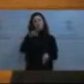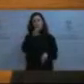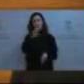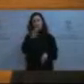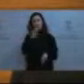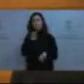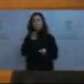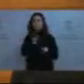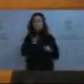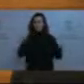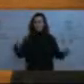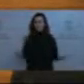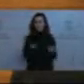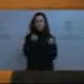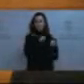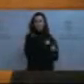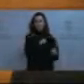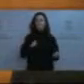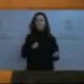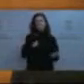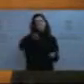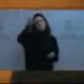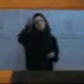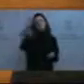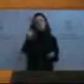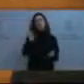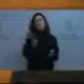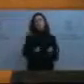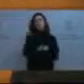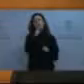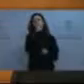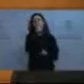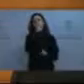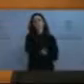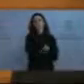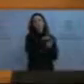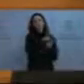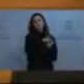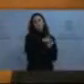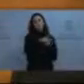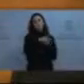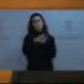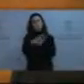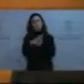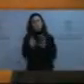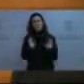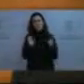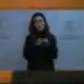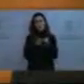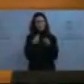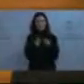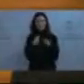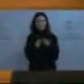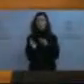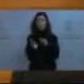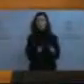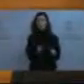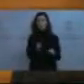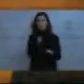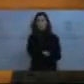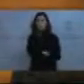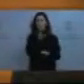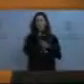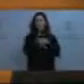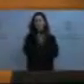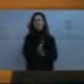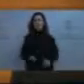usted por iniciativa propia, no a remolque de esta oposición o de este grupo parlamentario, sobre todo, que es quizás el que